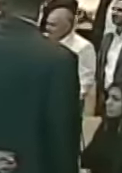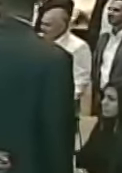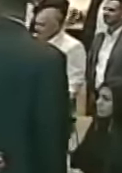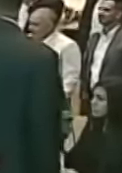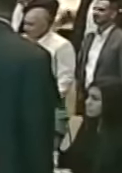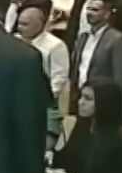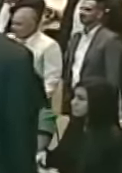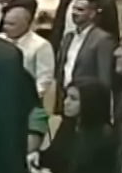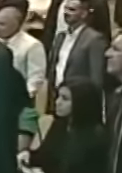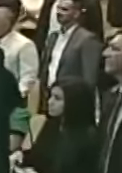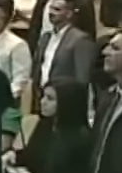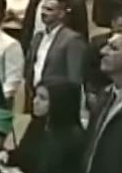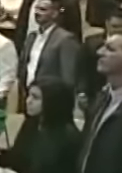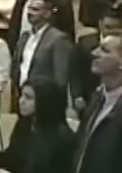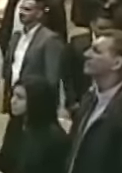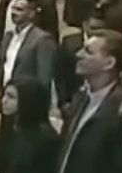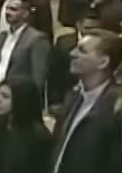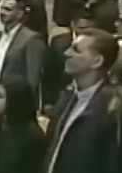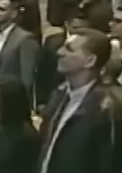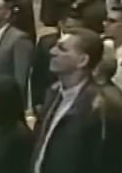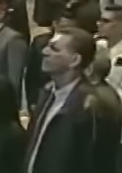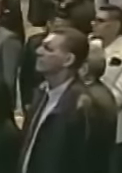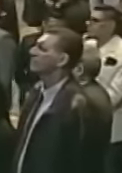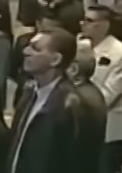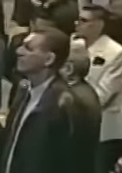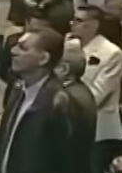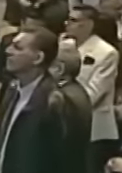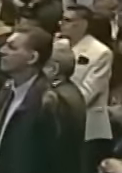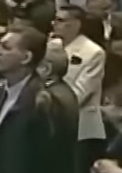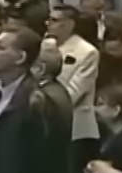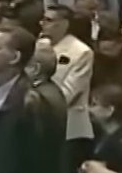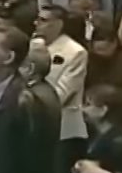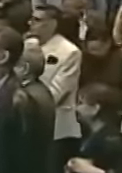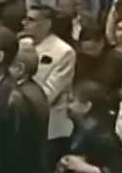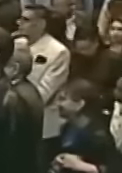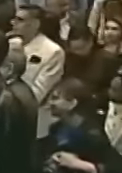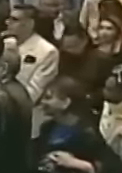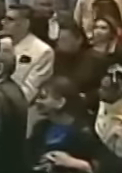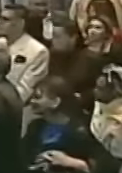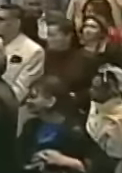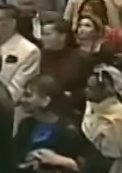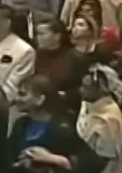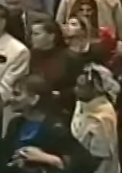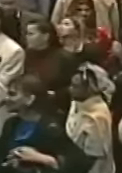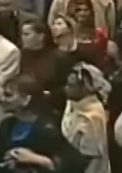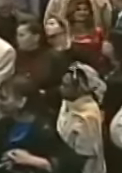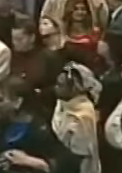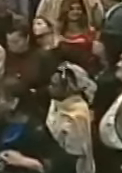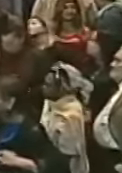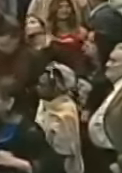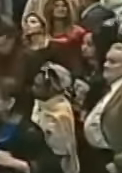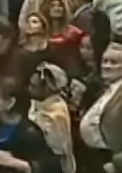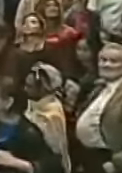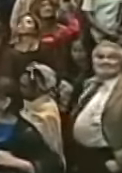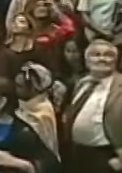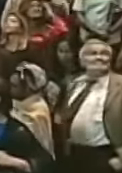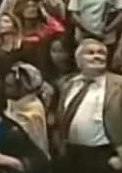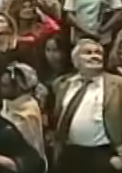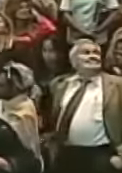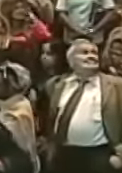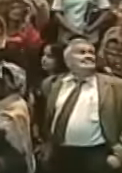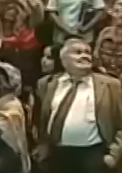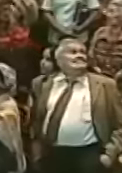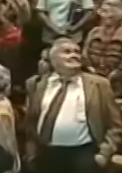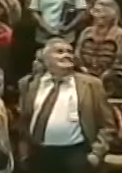oye, verdad, ricos en mineral. Son ricos en mineral del pueblo de Tumeremo, donde yo